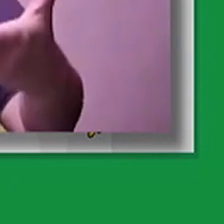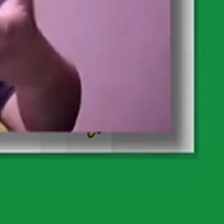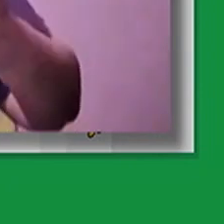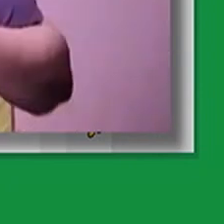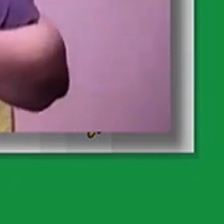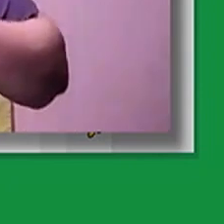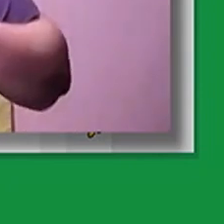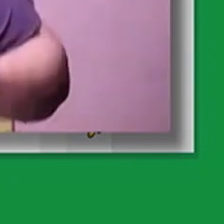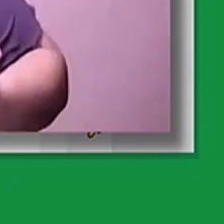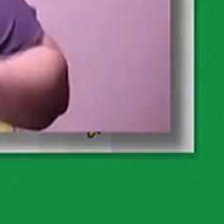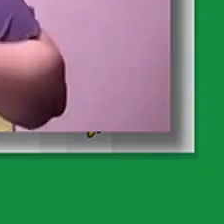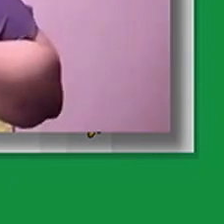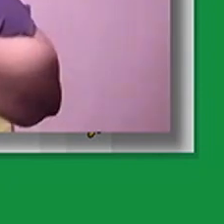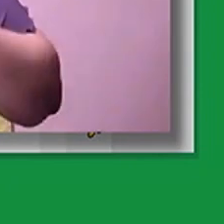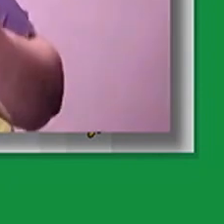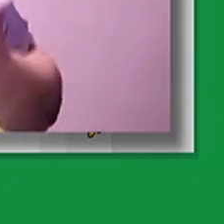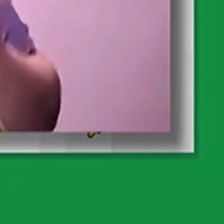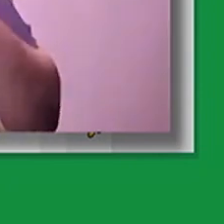Relacionar.